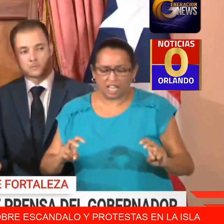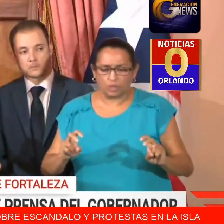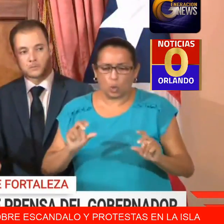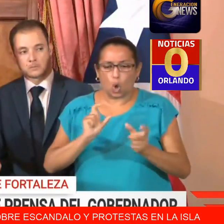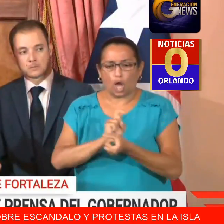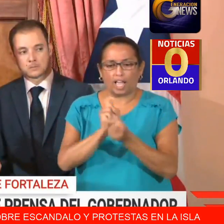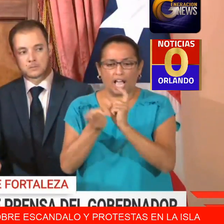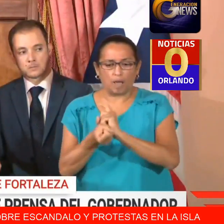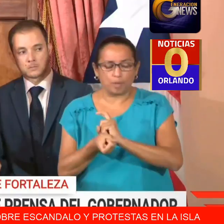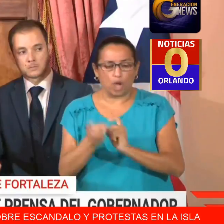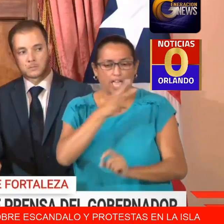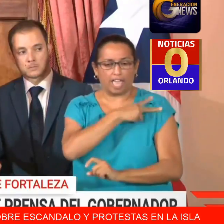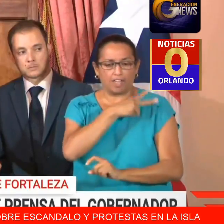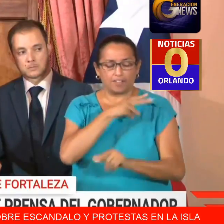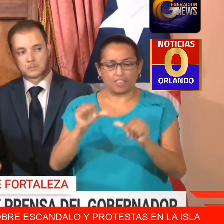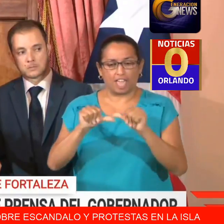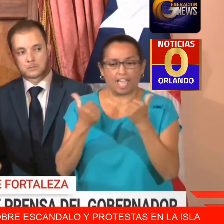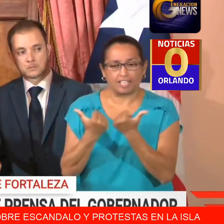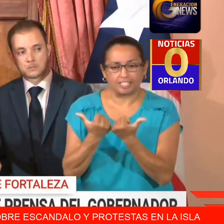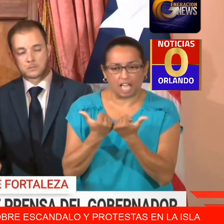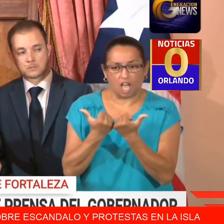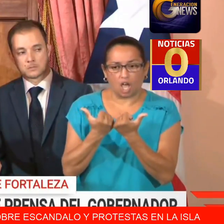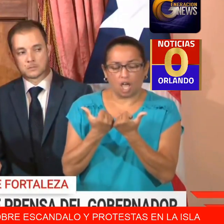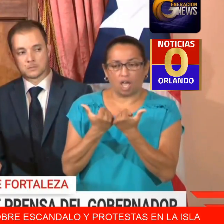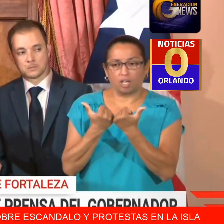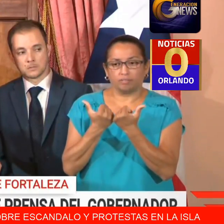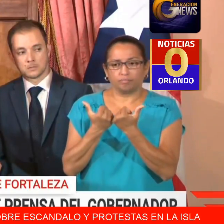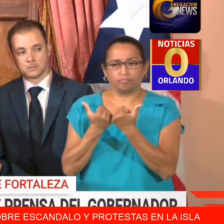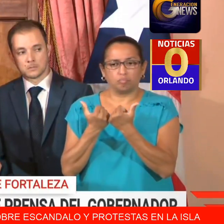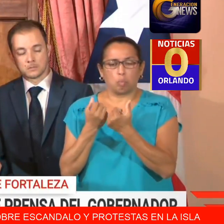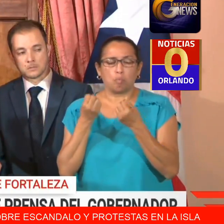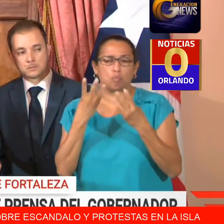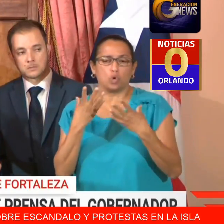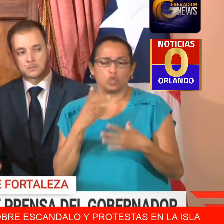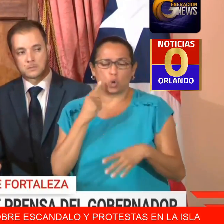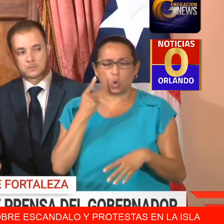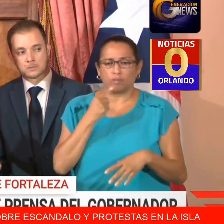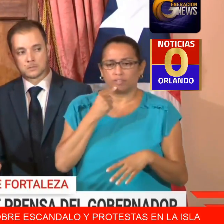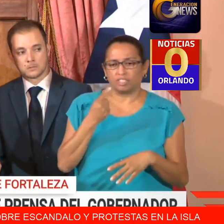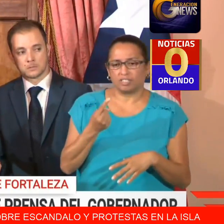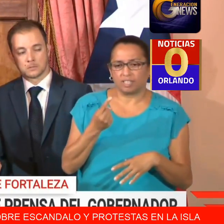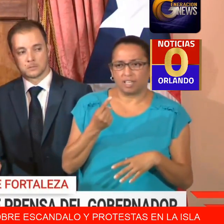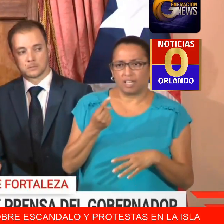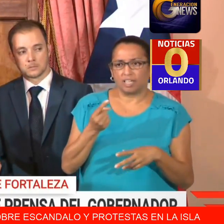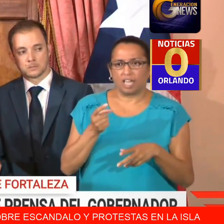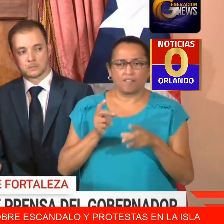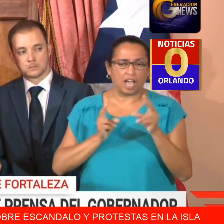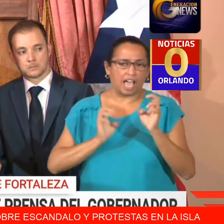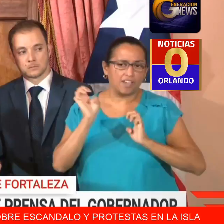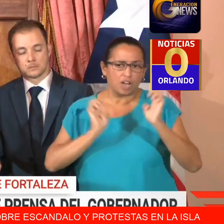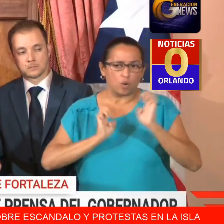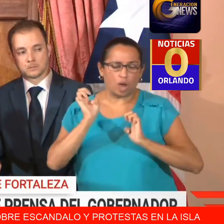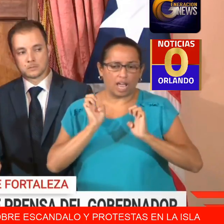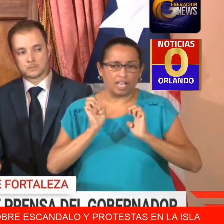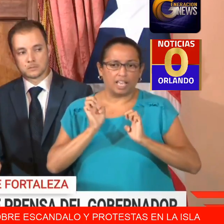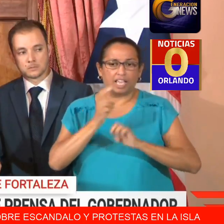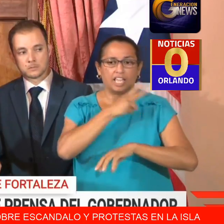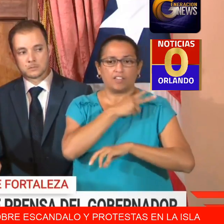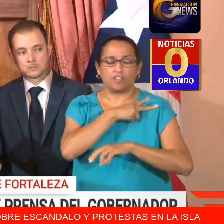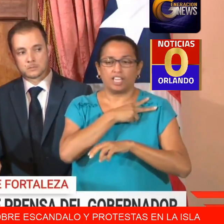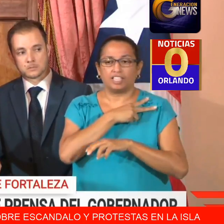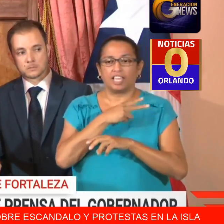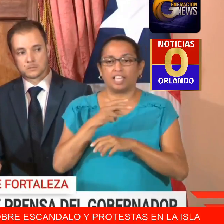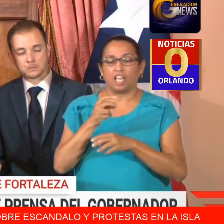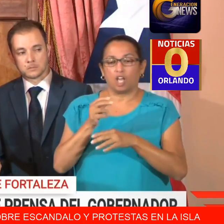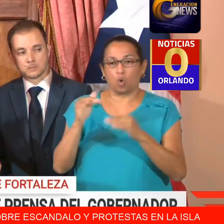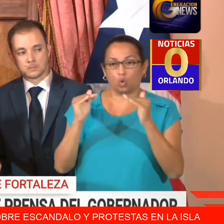gases lacrimógenos, culpando a los protestantes. Vamos a la pregunta. La consigna de los manifestantes es que van a estar aquí hasta que usted